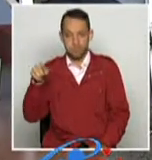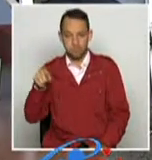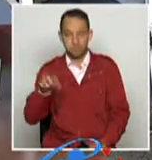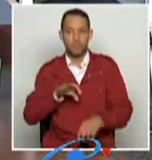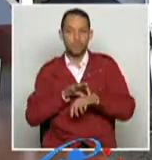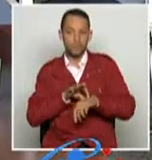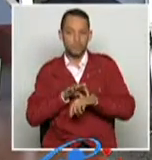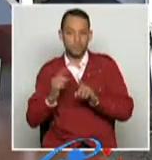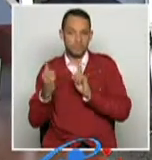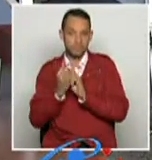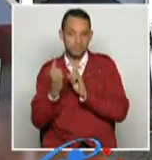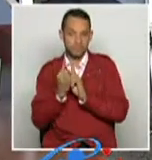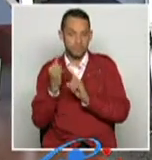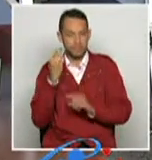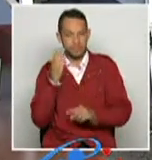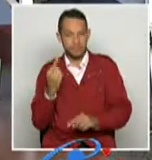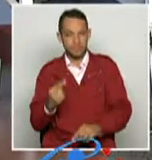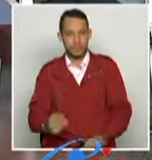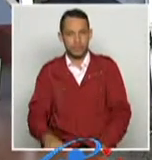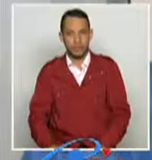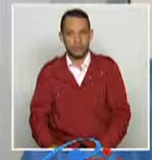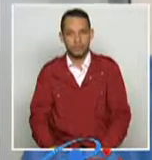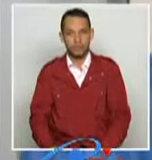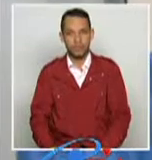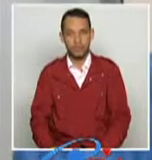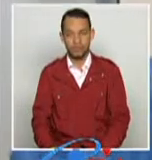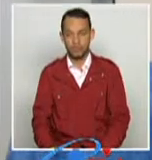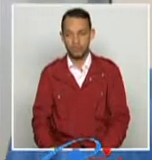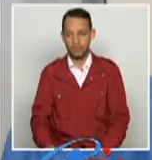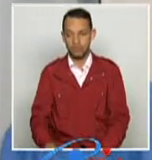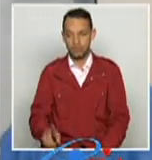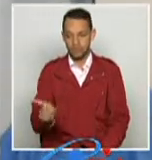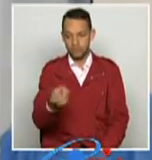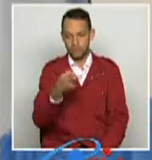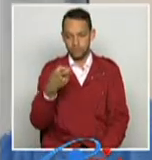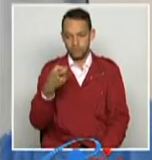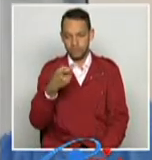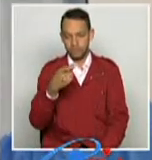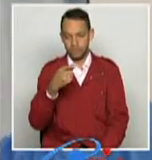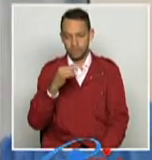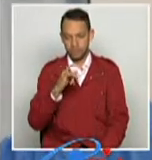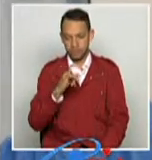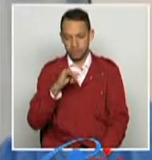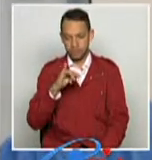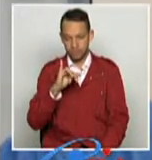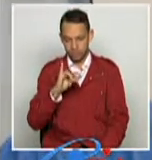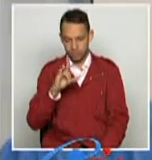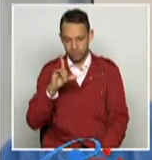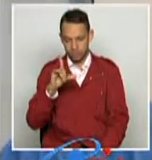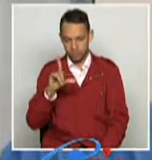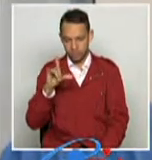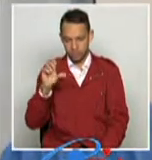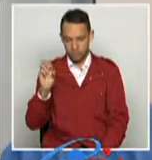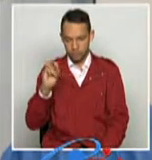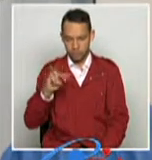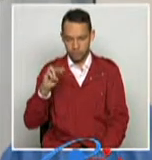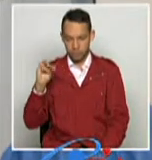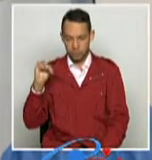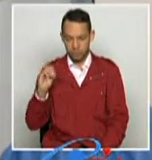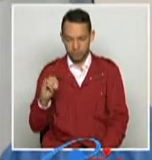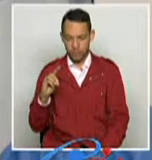consultorios del doctor Jorge Enrique Rojas. Historia de Guillermo Orozco, cuéntanos. Doctor, hace más o menos